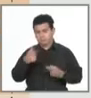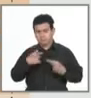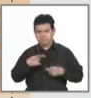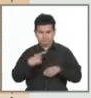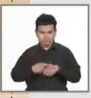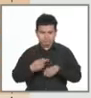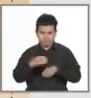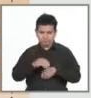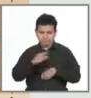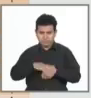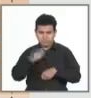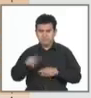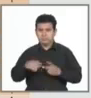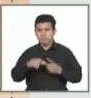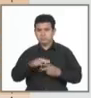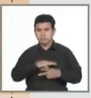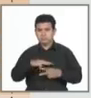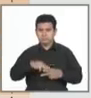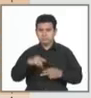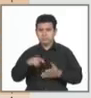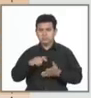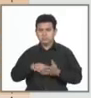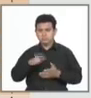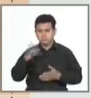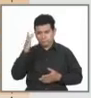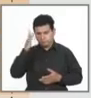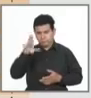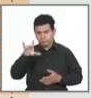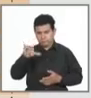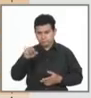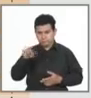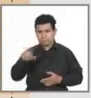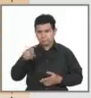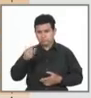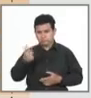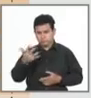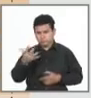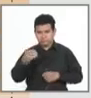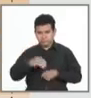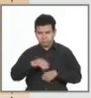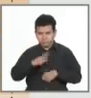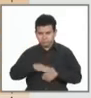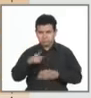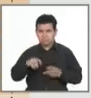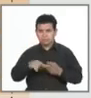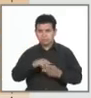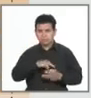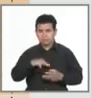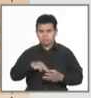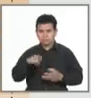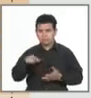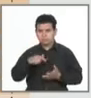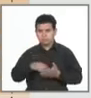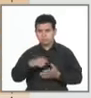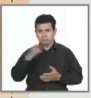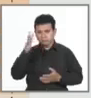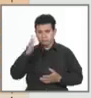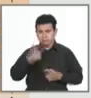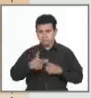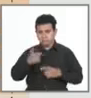casos nuevos en el municipio de santa lucia del camino 35 en el municipio de santa cruz